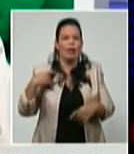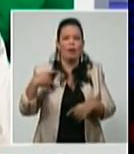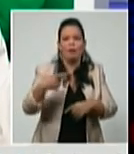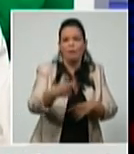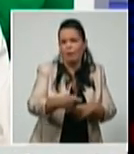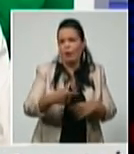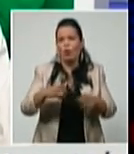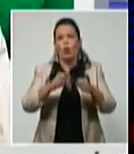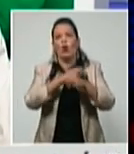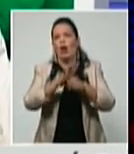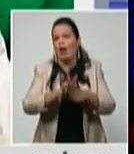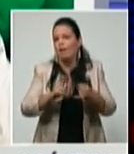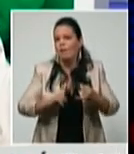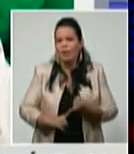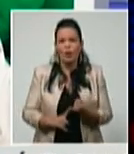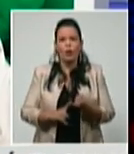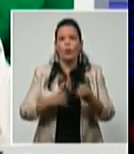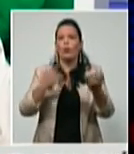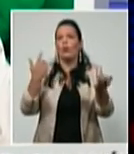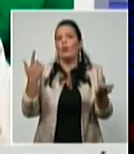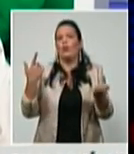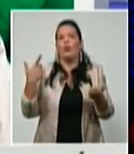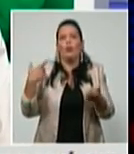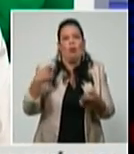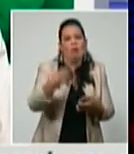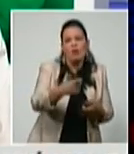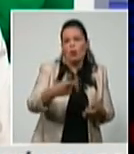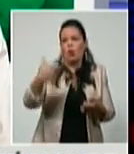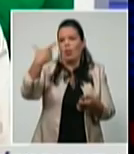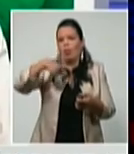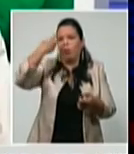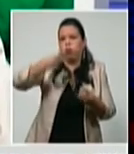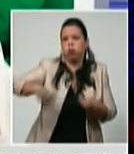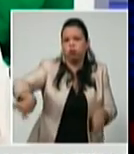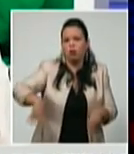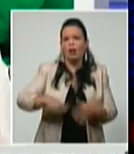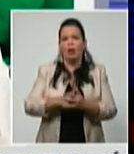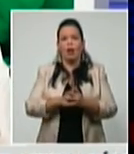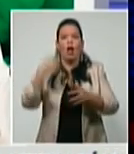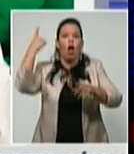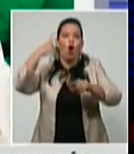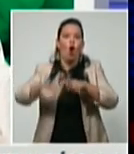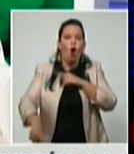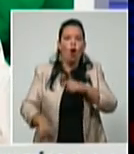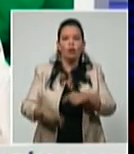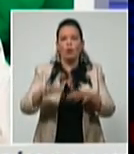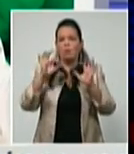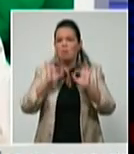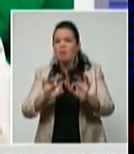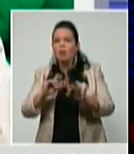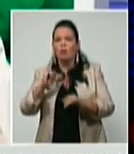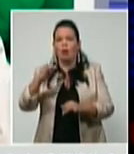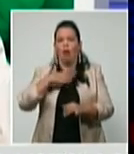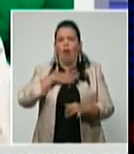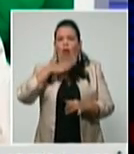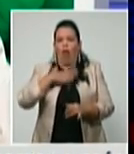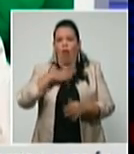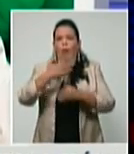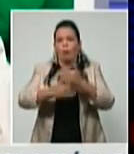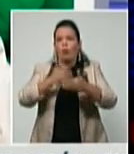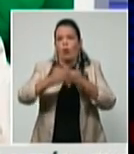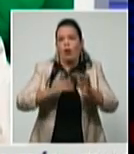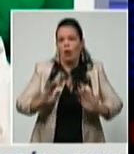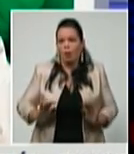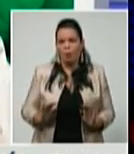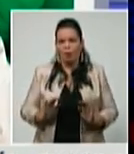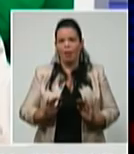los gérmenes que provocan diarrea, de la influenza que es la que provoca, o sea, están varios bicharracos.